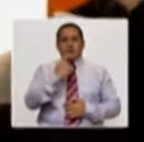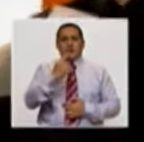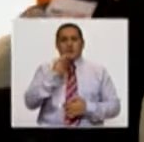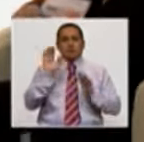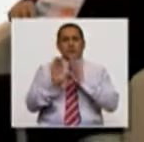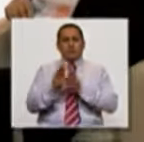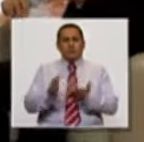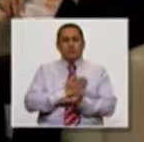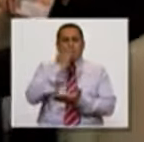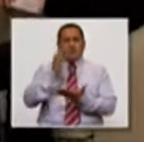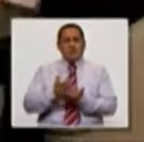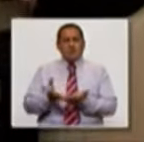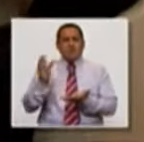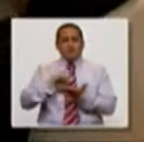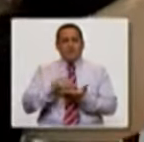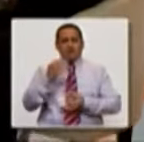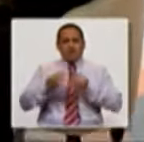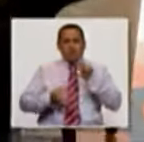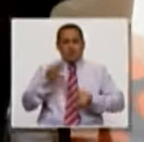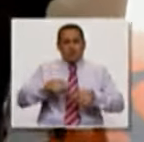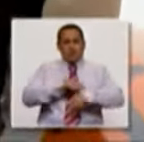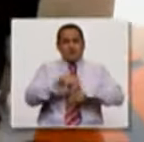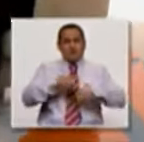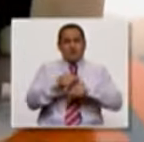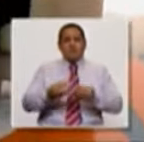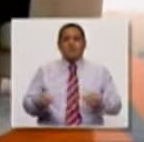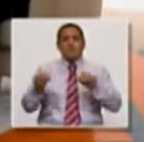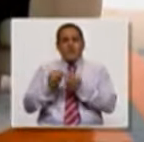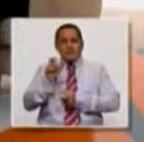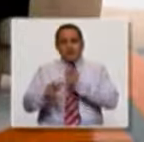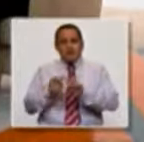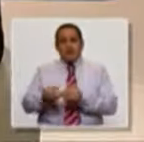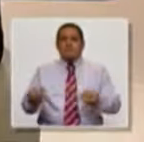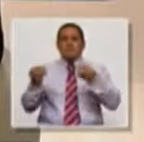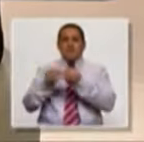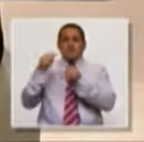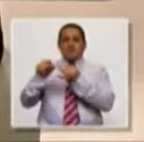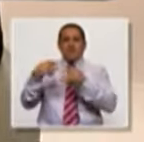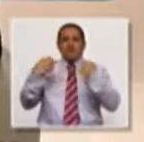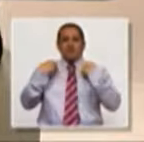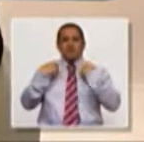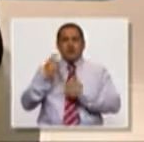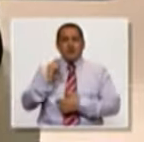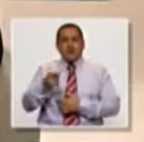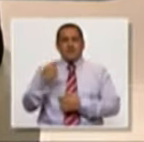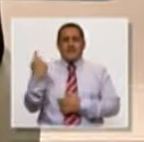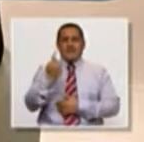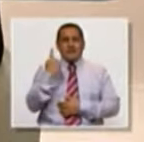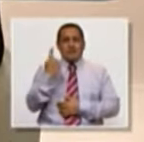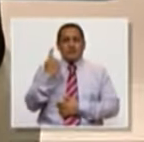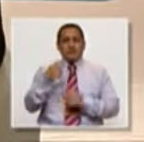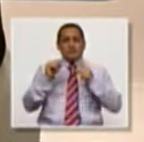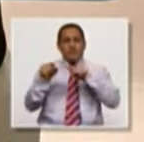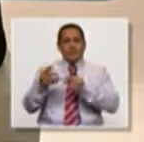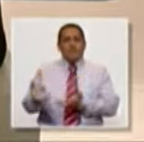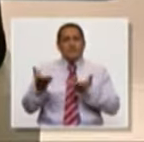ante el problema de mayor carga procesal, más personas, más juzgados, ¿no? Más jueces en general. Y eso